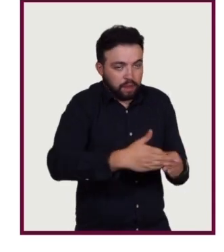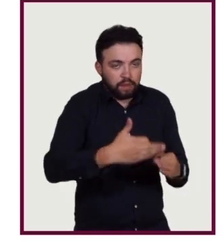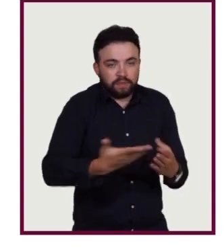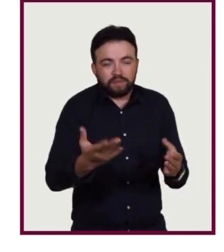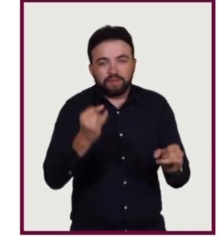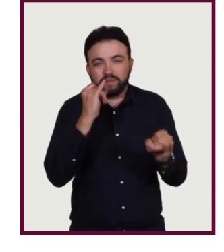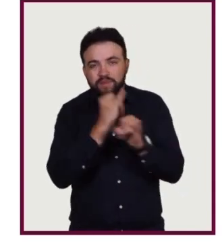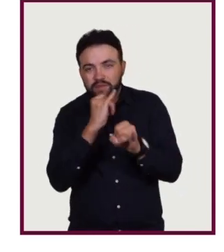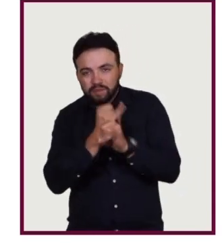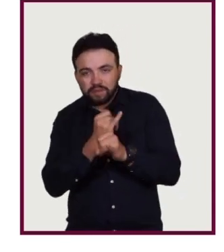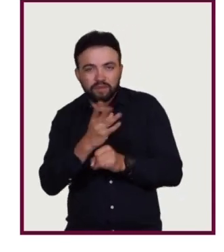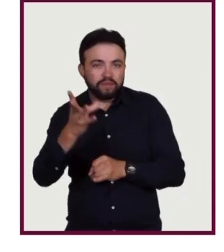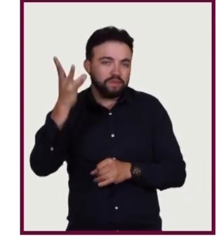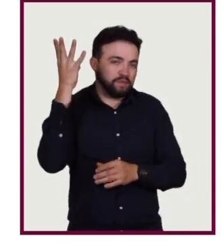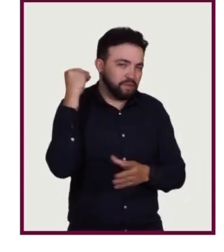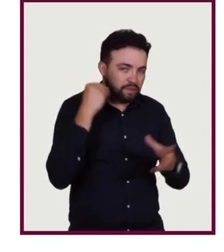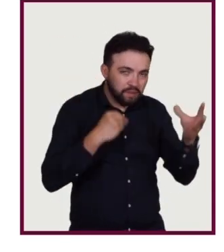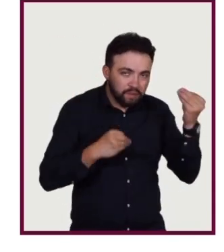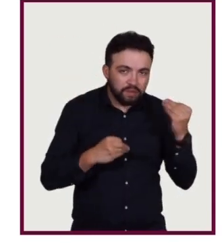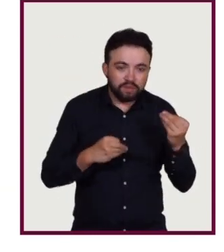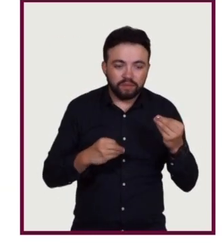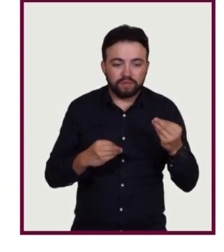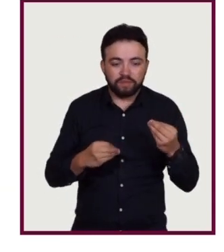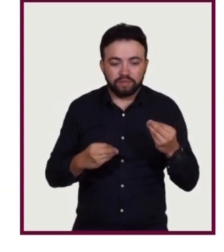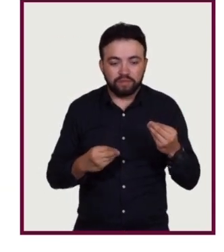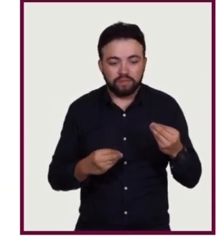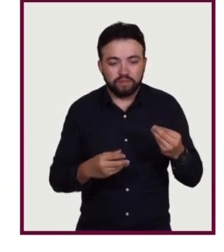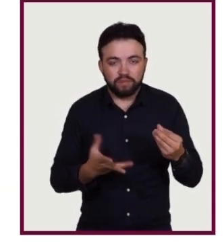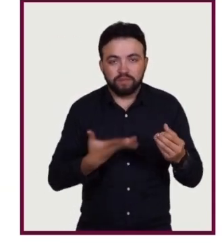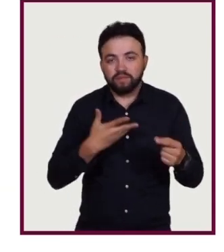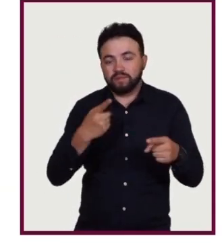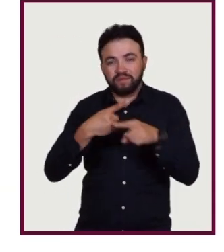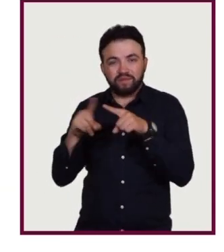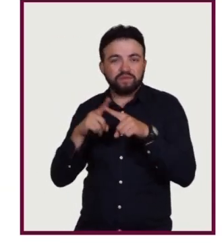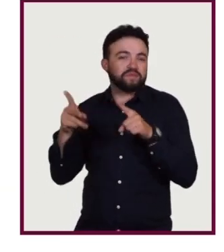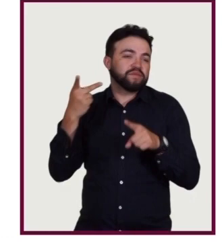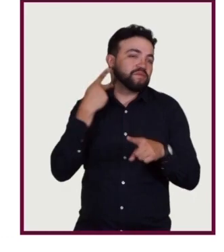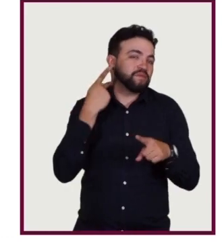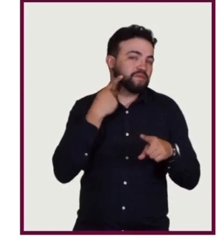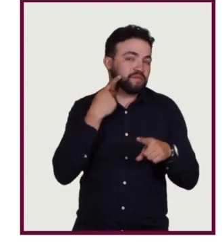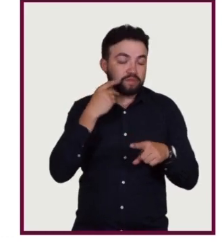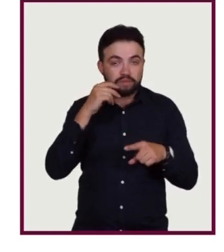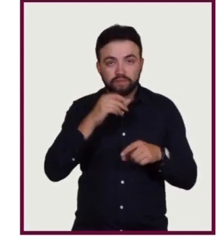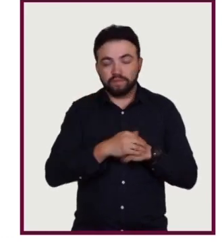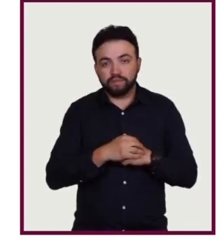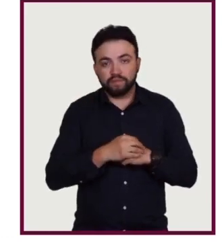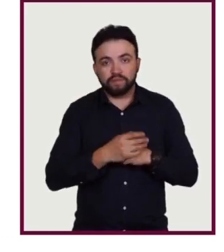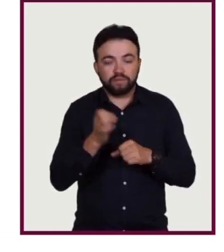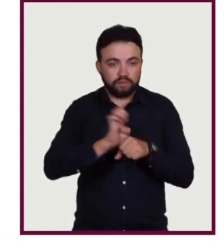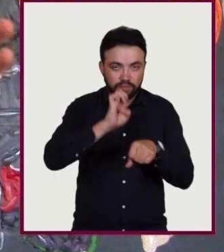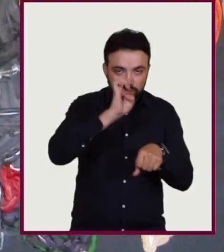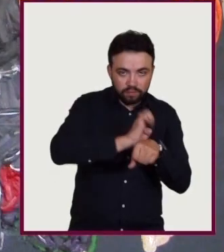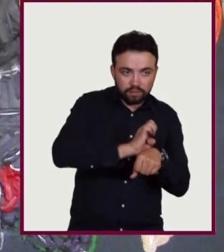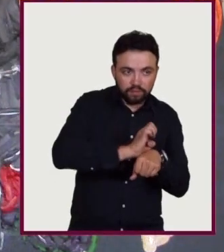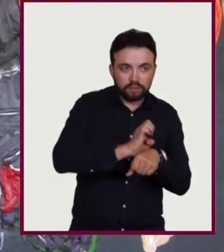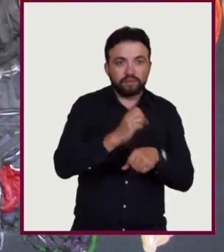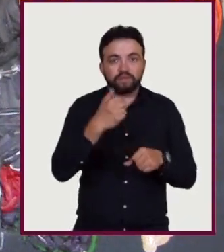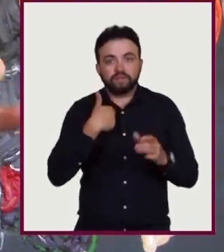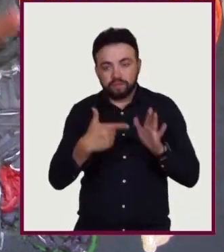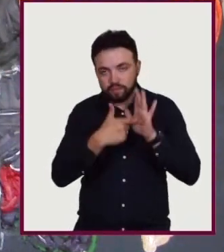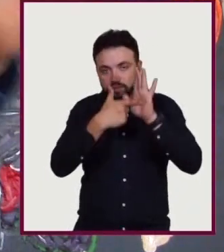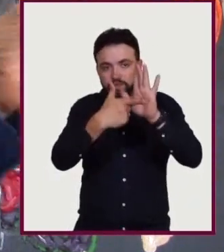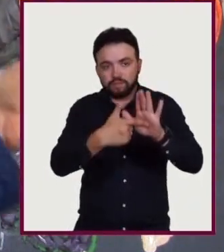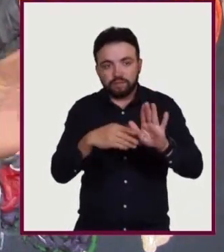internet, la música del momento quizás también, o situaciones políticas y así. Entonces como que intento